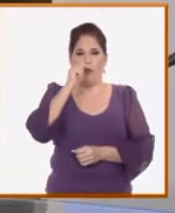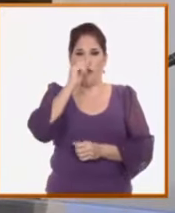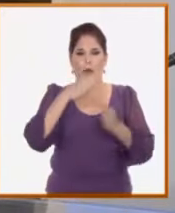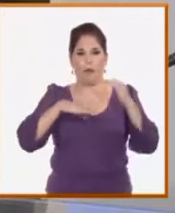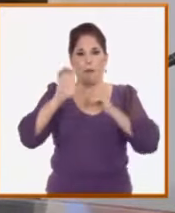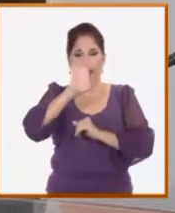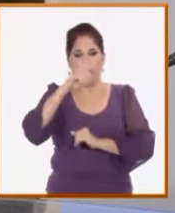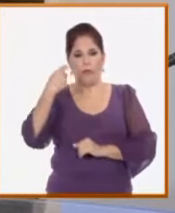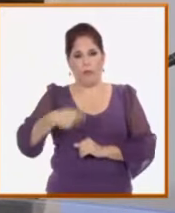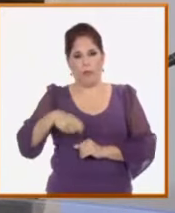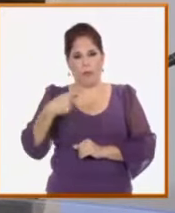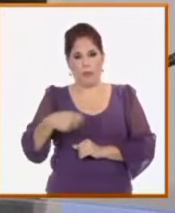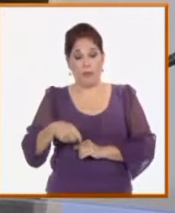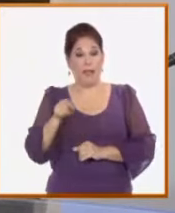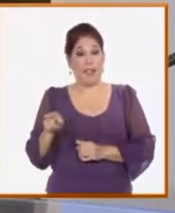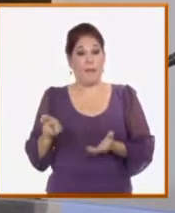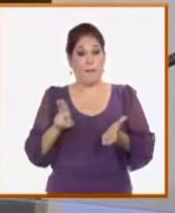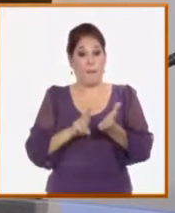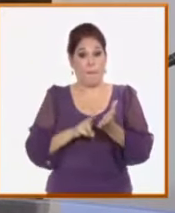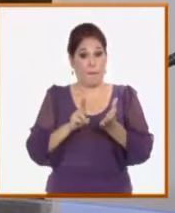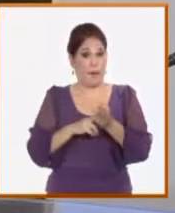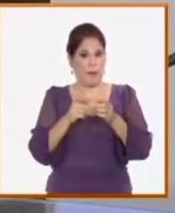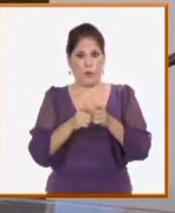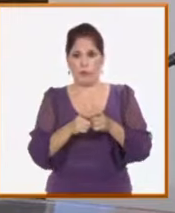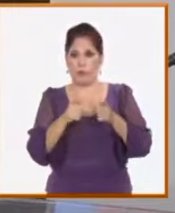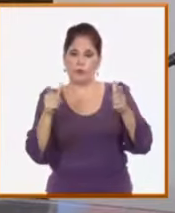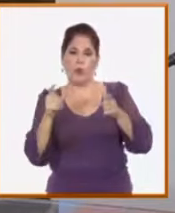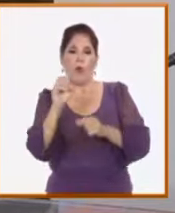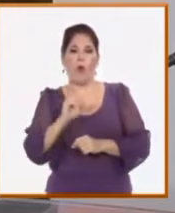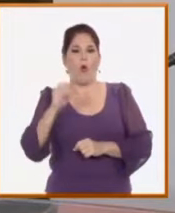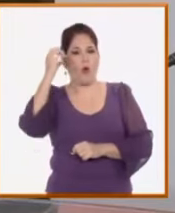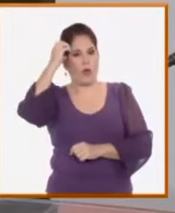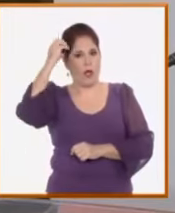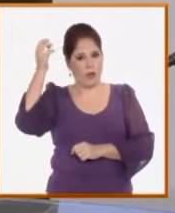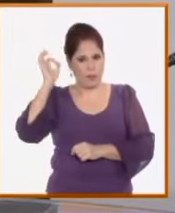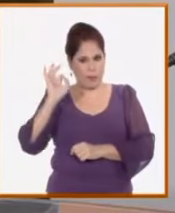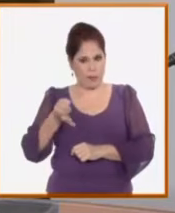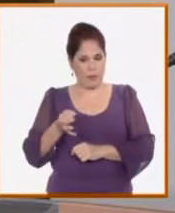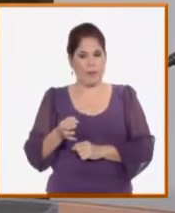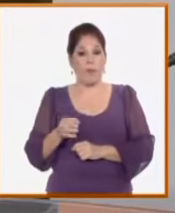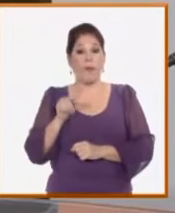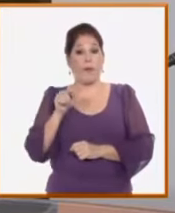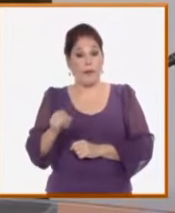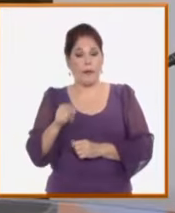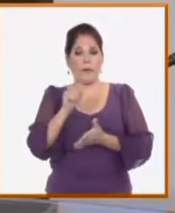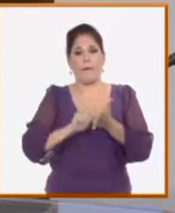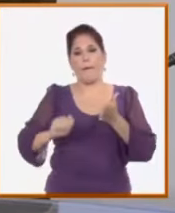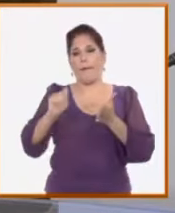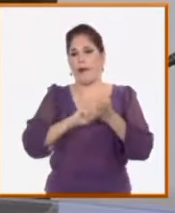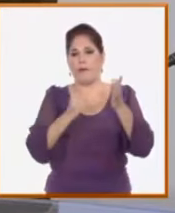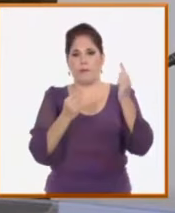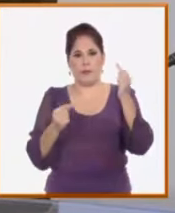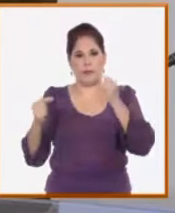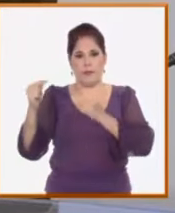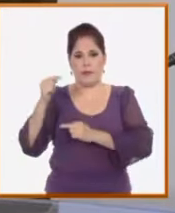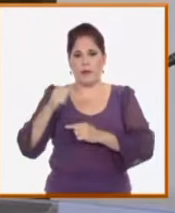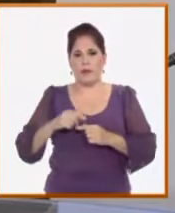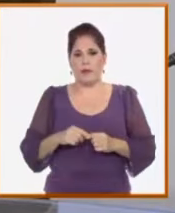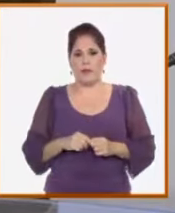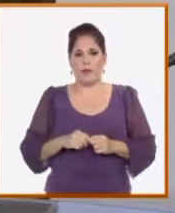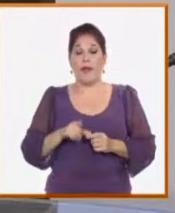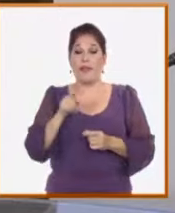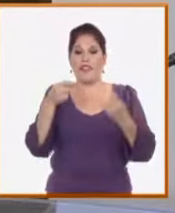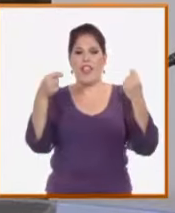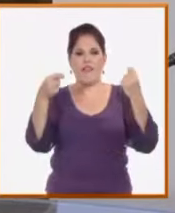Ministerio de Justicia en donde nos integramos todos los órganos y organismos de la administración del estado donde existe un plan maestro donde está